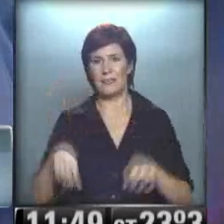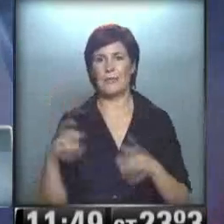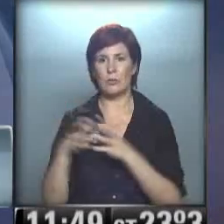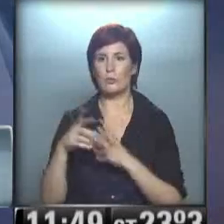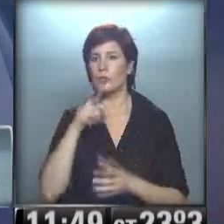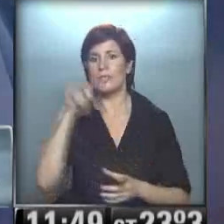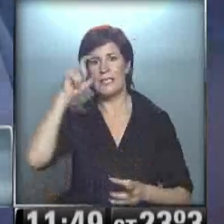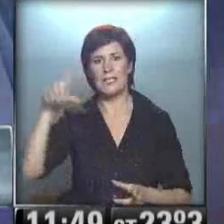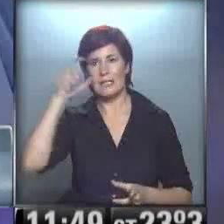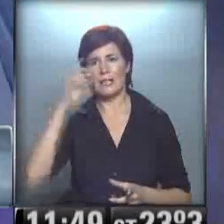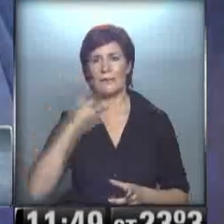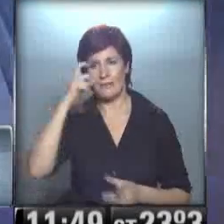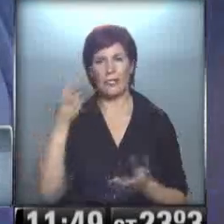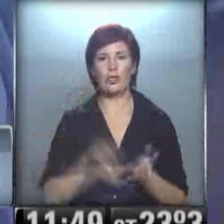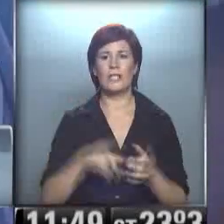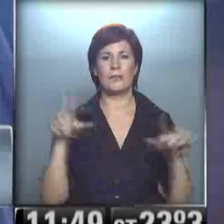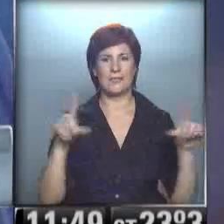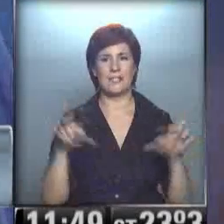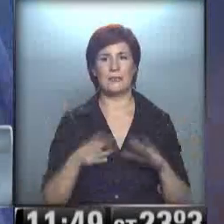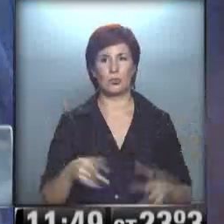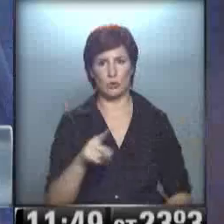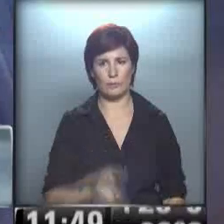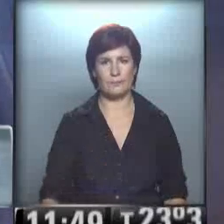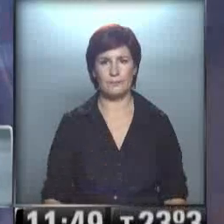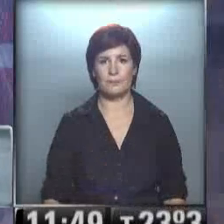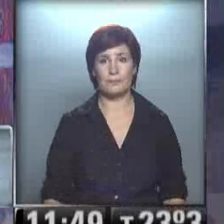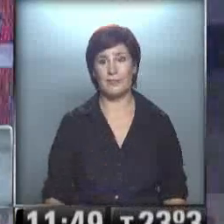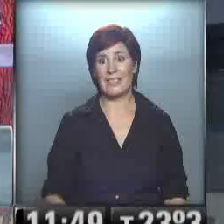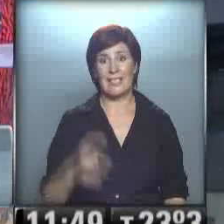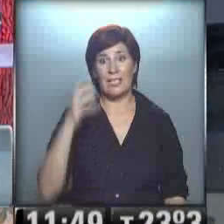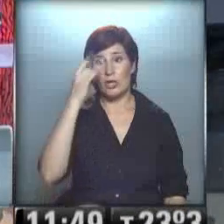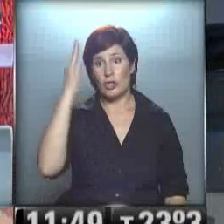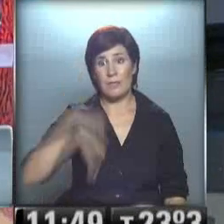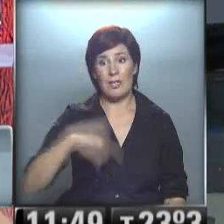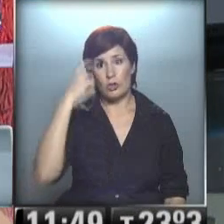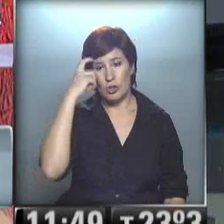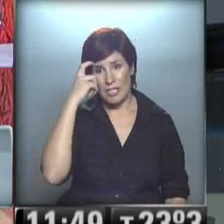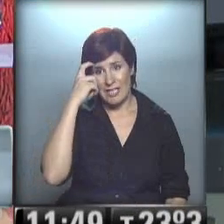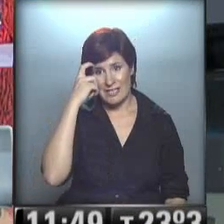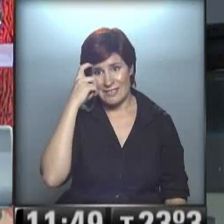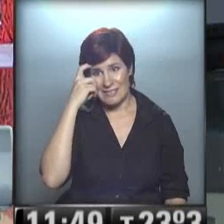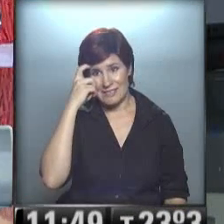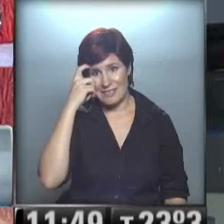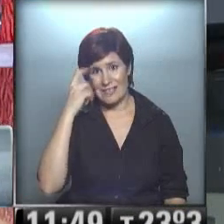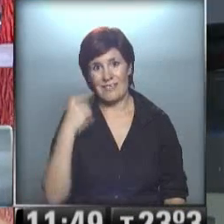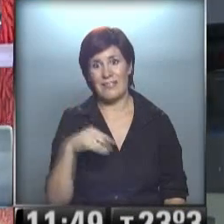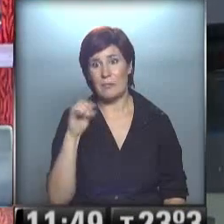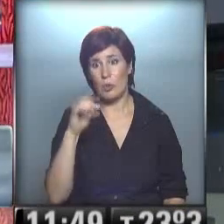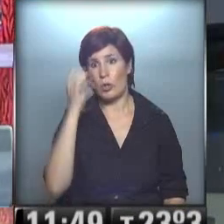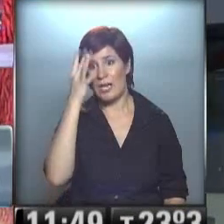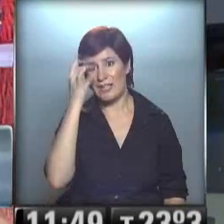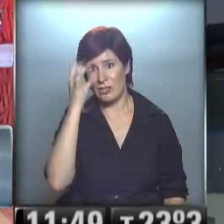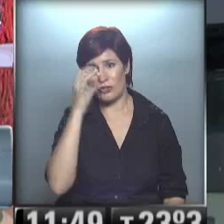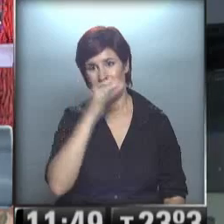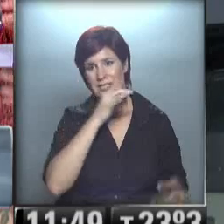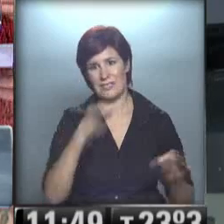Volvemos ustedes en Estudios Centrales. Ya volvemos. Bien, faltan 10 minutos para las 12 del mediodía, que era el horario previsto para el inicio del discurso y evidentemente se va a